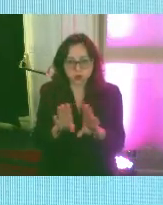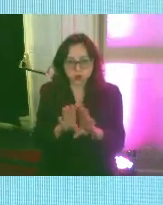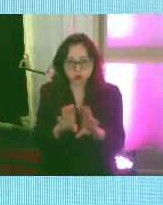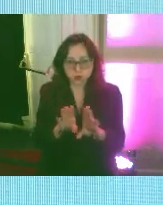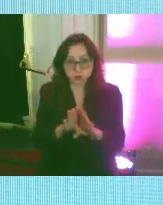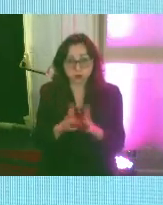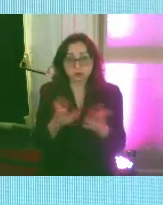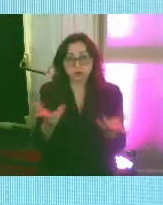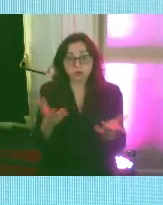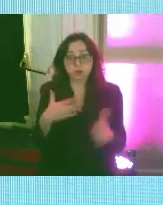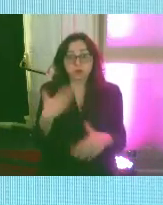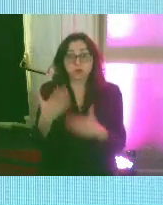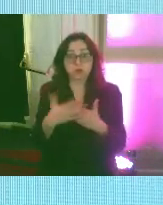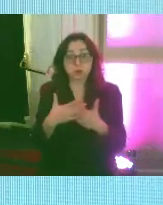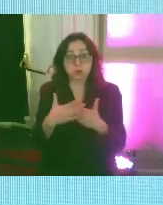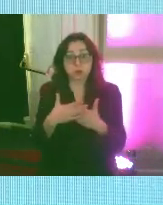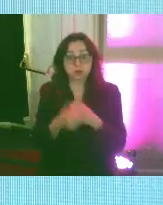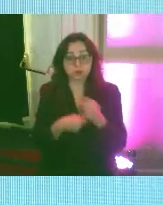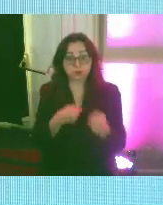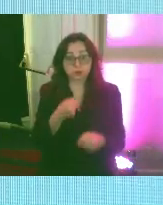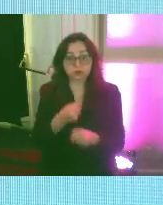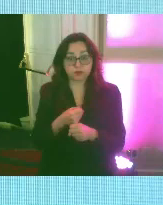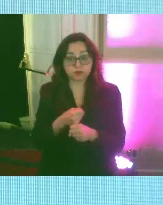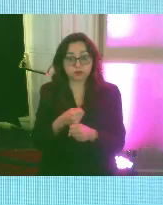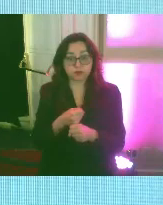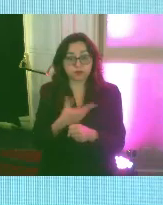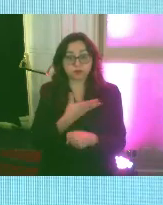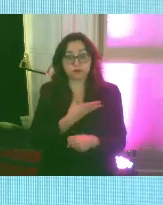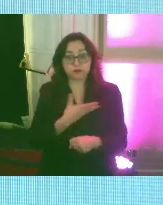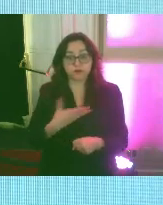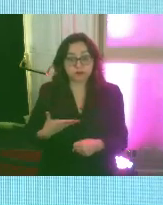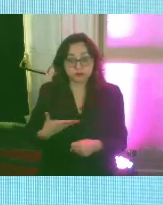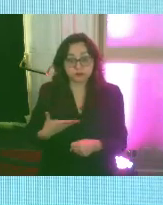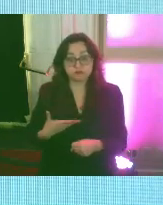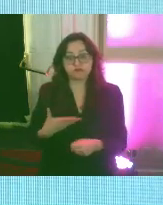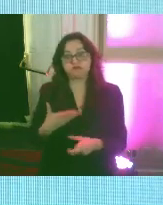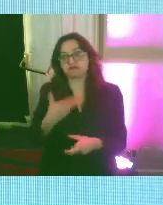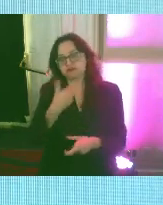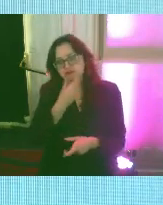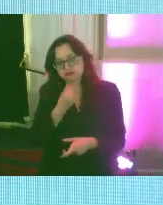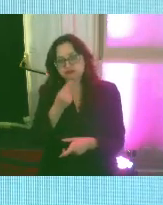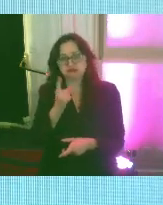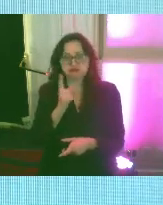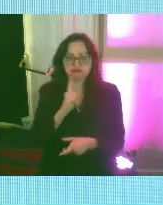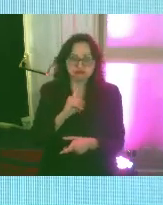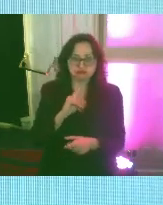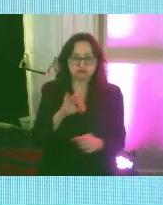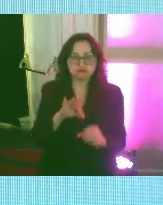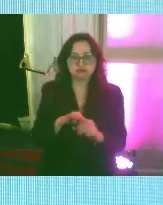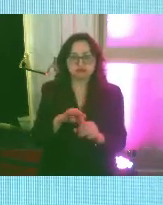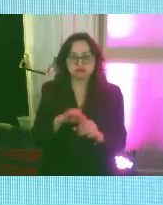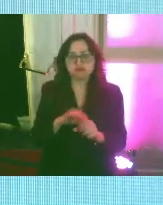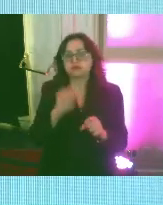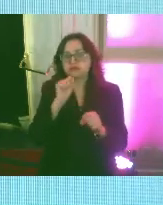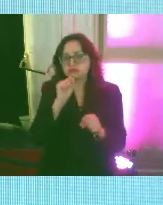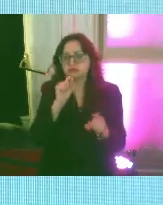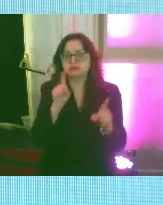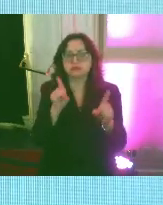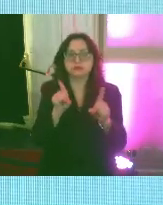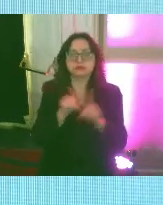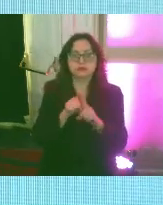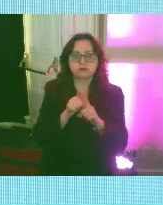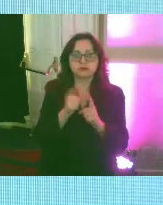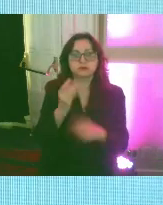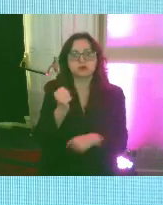el próximo año, no solamente de presidente, presidenta, sino también en 9 gobiernos locales, en